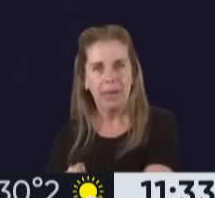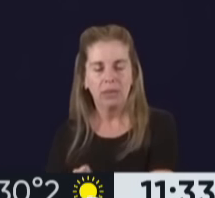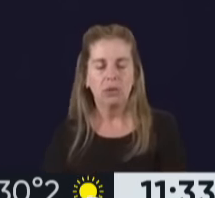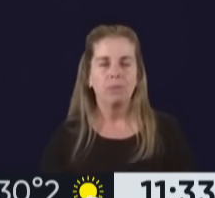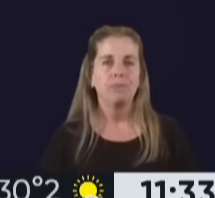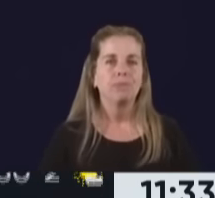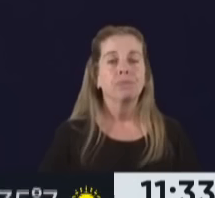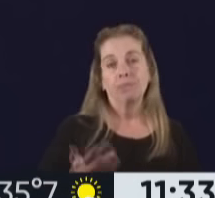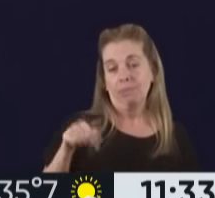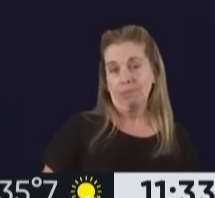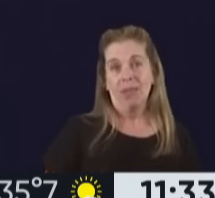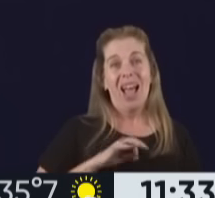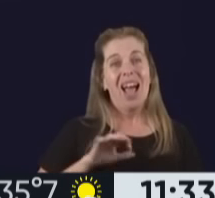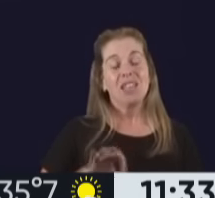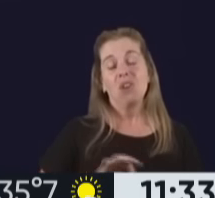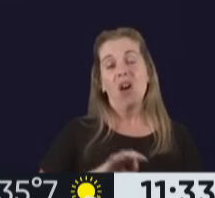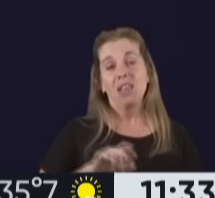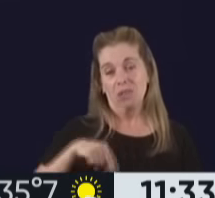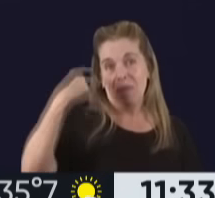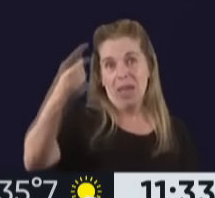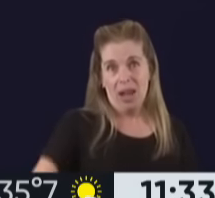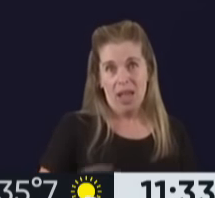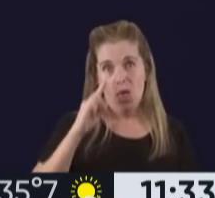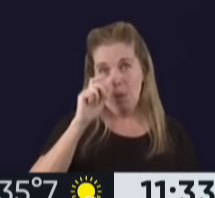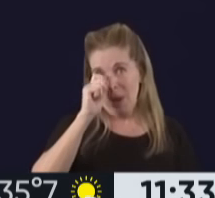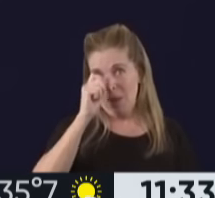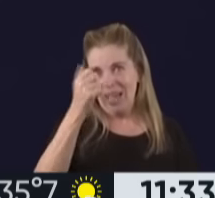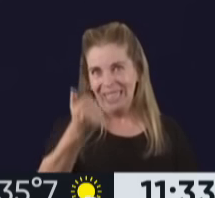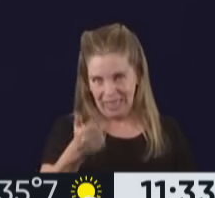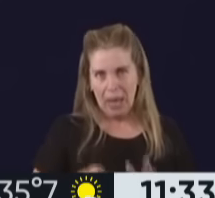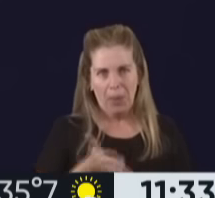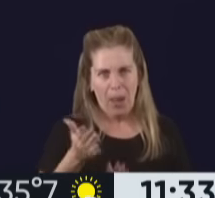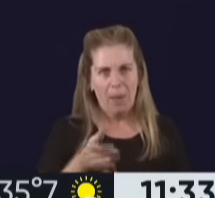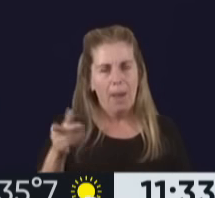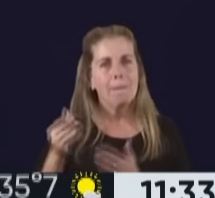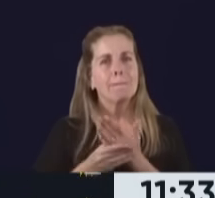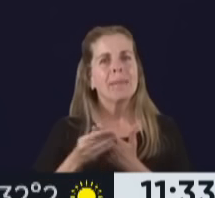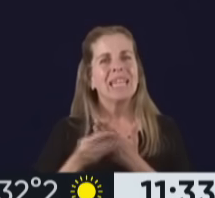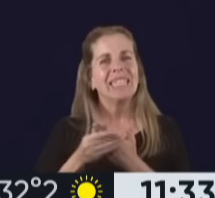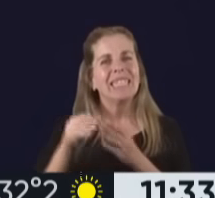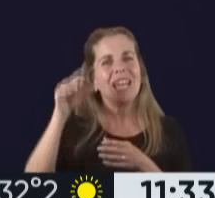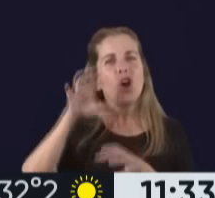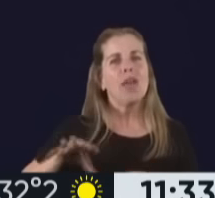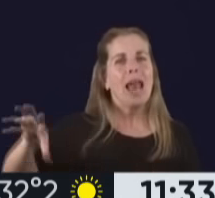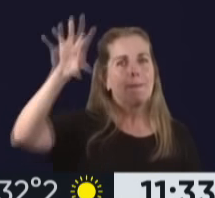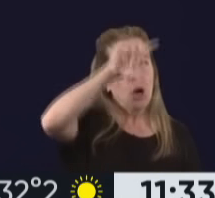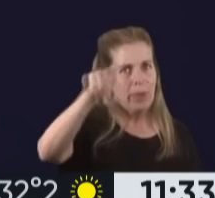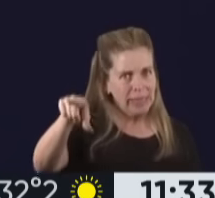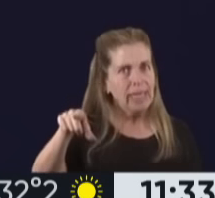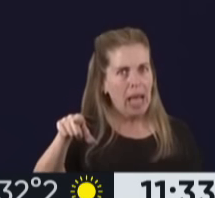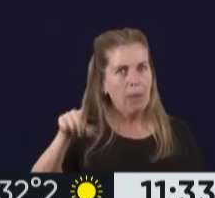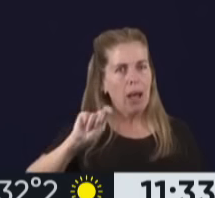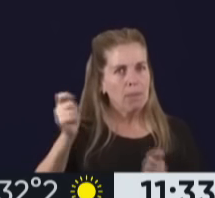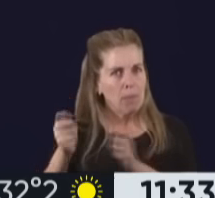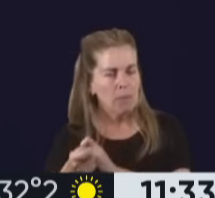En el 2026, el Ministerio del Interior va a modernizar 5 centros de frontera para agilizar la